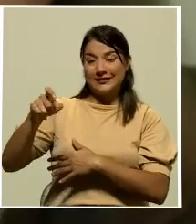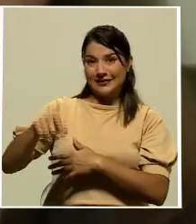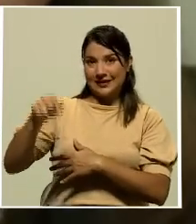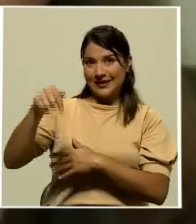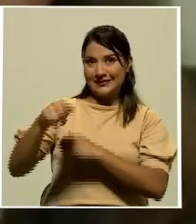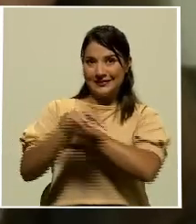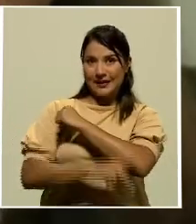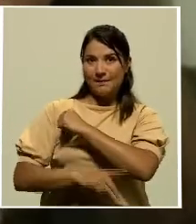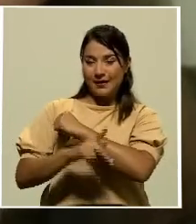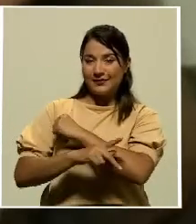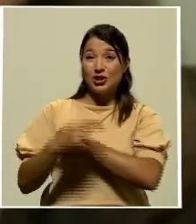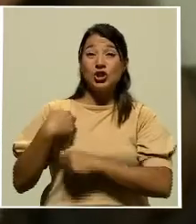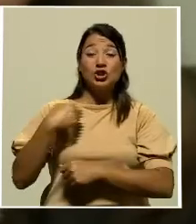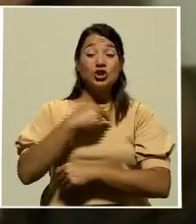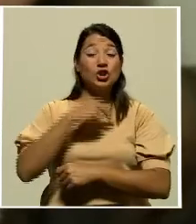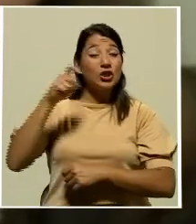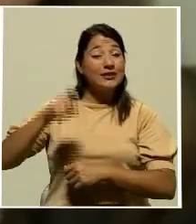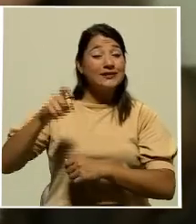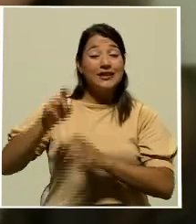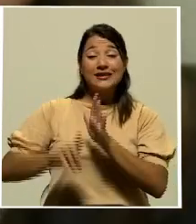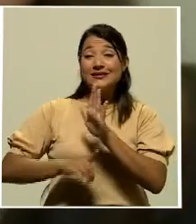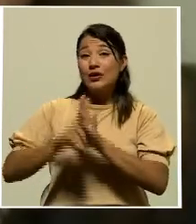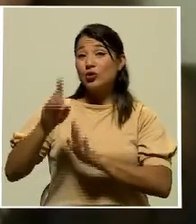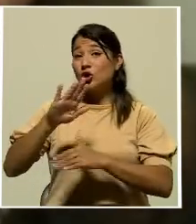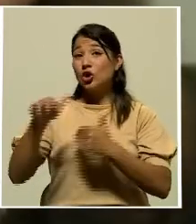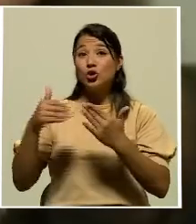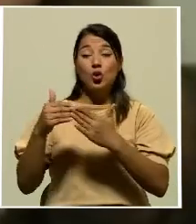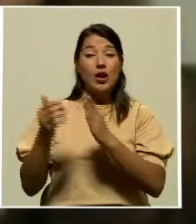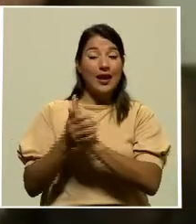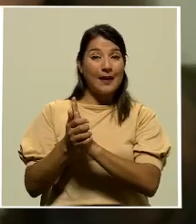Necesitamos desarrollar todas las capacidades, todo el